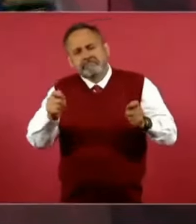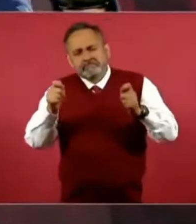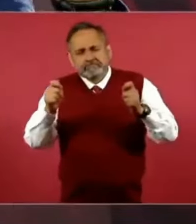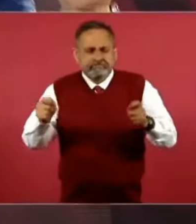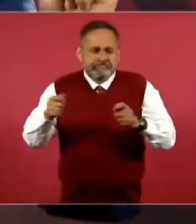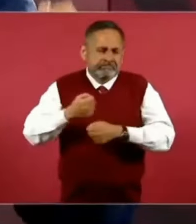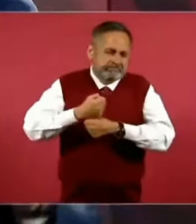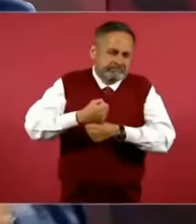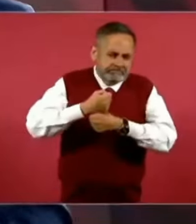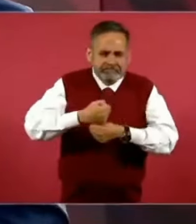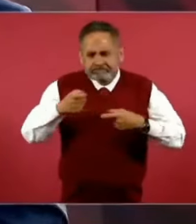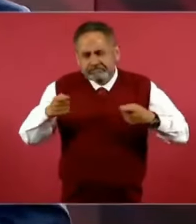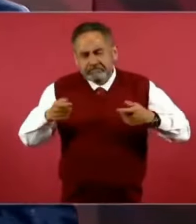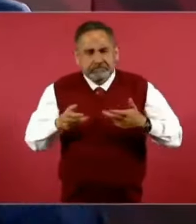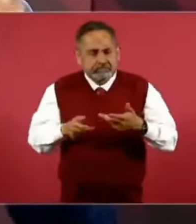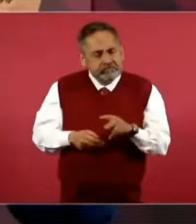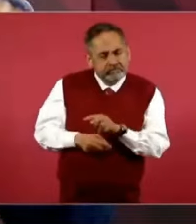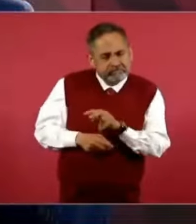pancartas